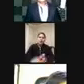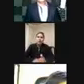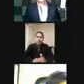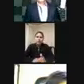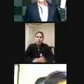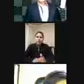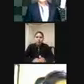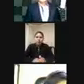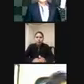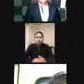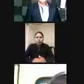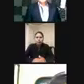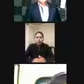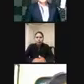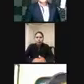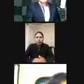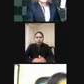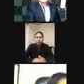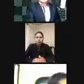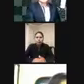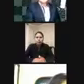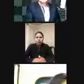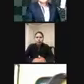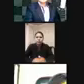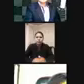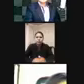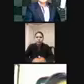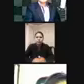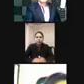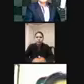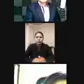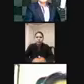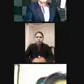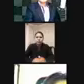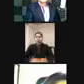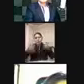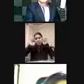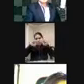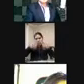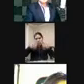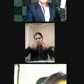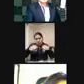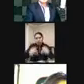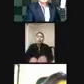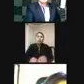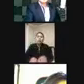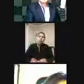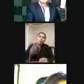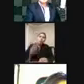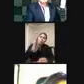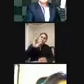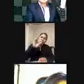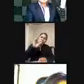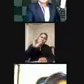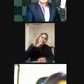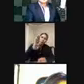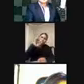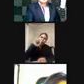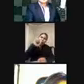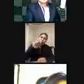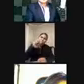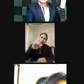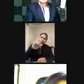casos. Tal es el caso de la técnica de Bobat, o el concepto de Bobat, para poder inhibir y facilitar